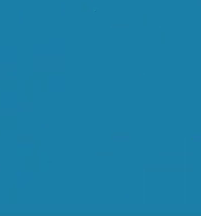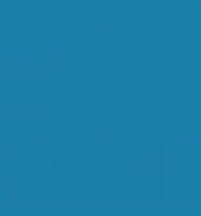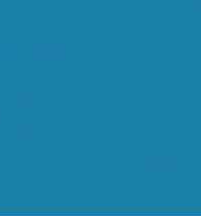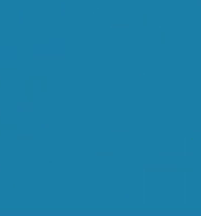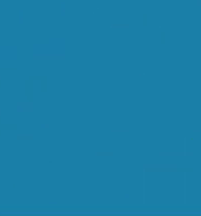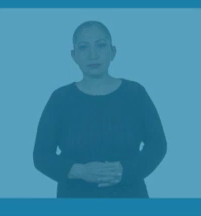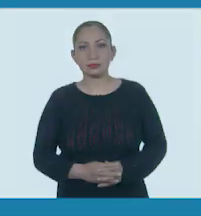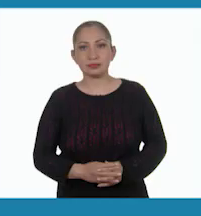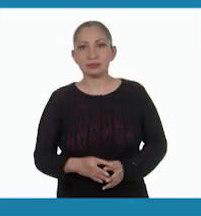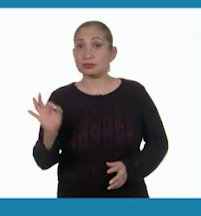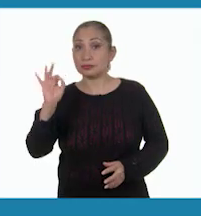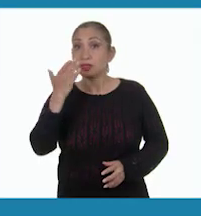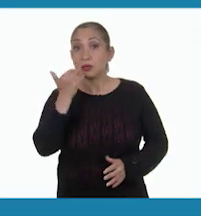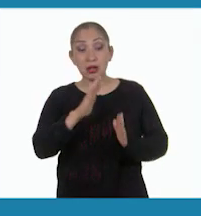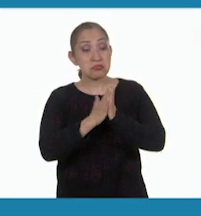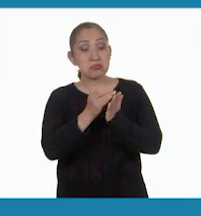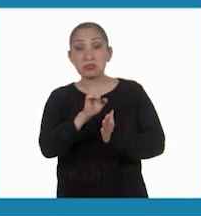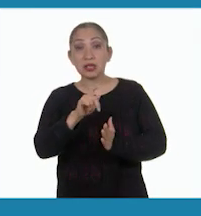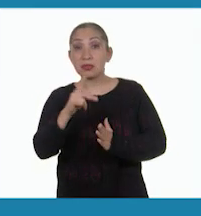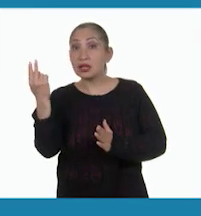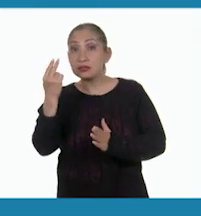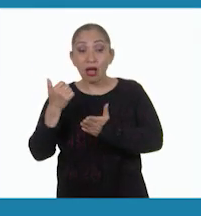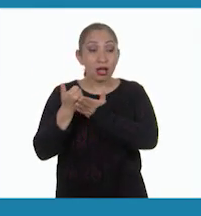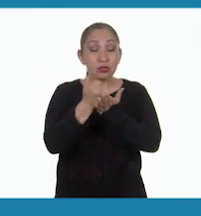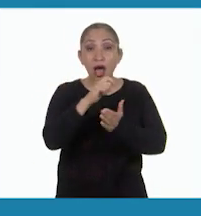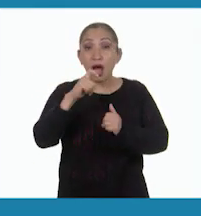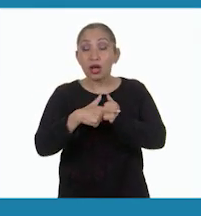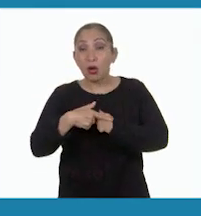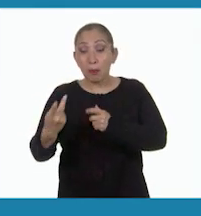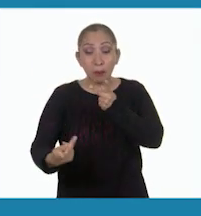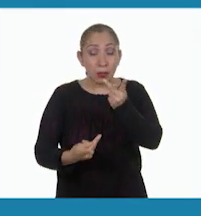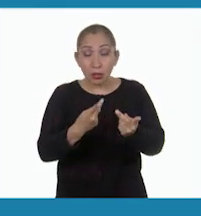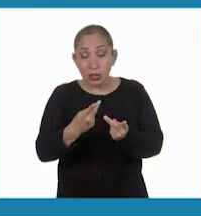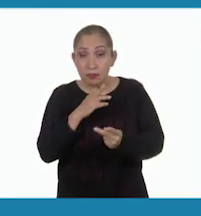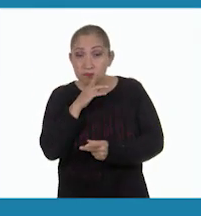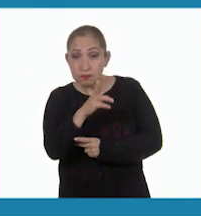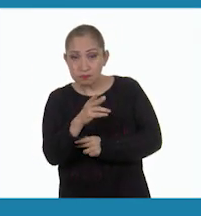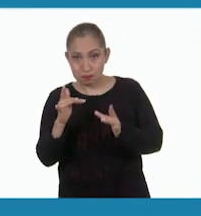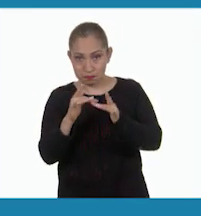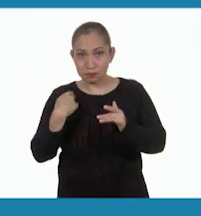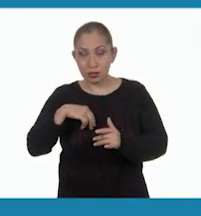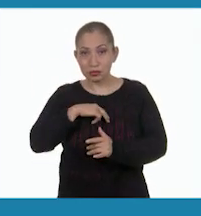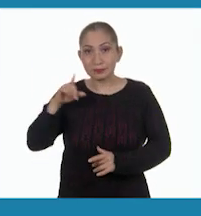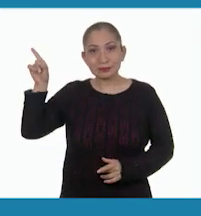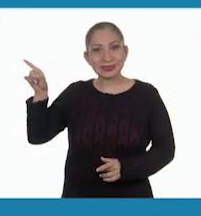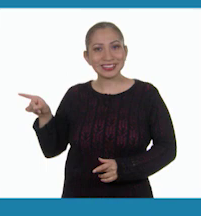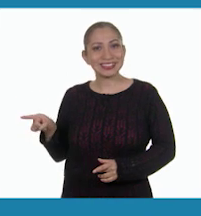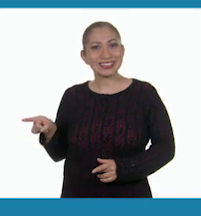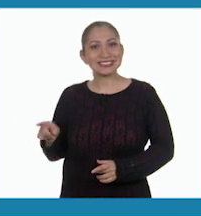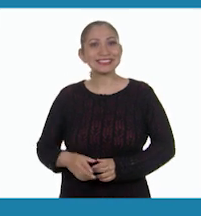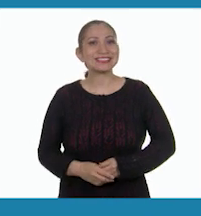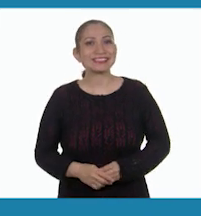Si no tienes el libro de texto o necesitas ayuda para responder las preguntas, contáctanos.